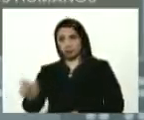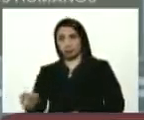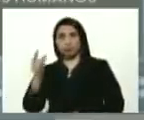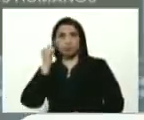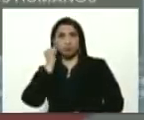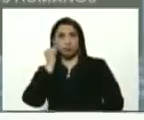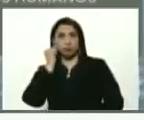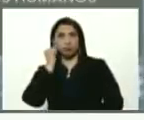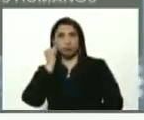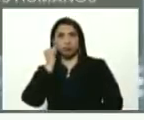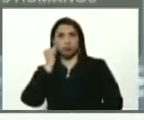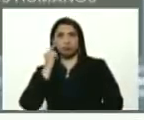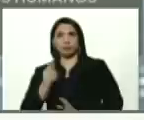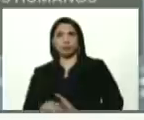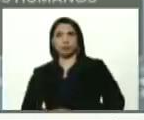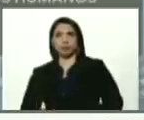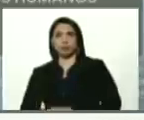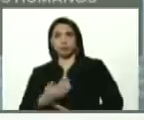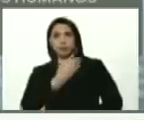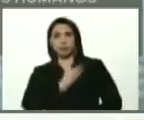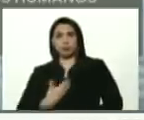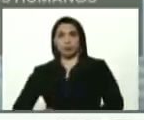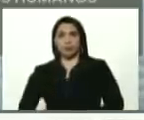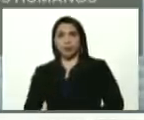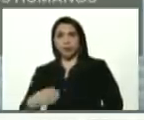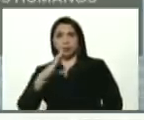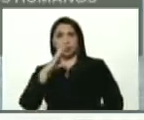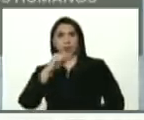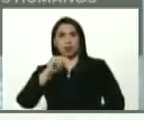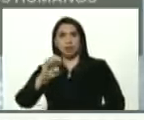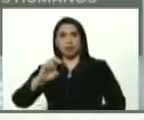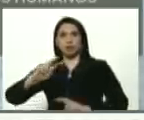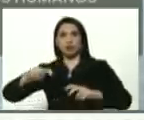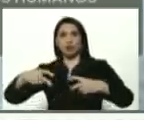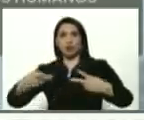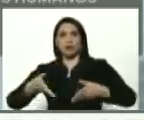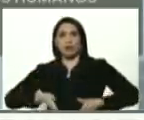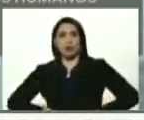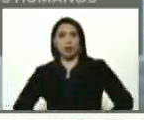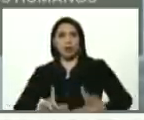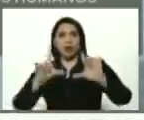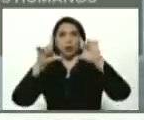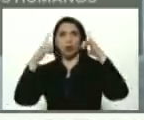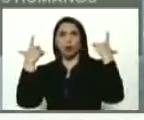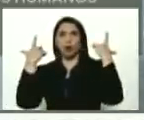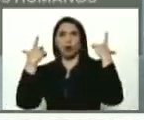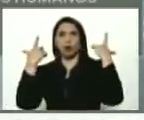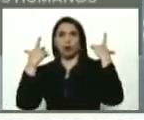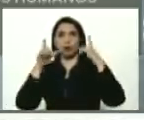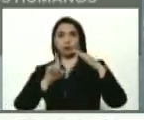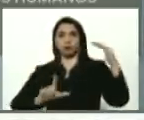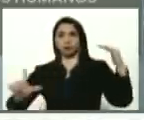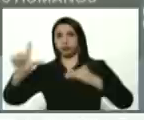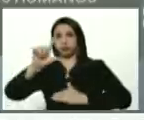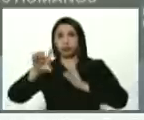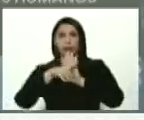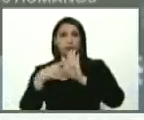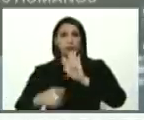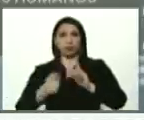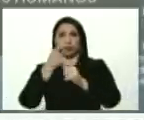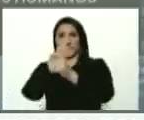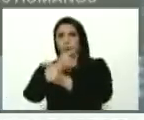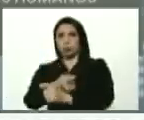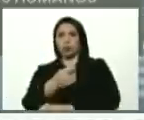Indira Mayra Alfonso Izaguirre, presidenta del Consejo Nacional Electoral, nació en La Guaira, es licenciada en Derecho, egresada de